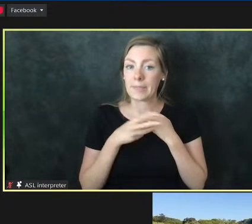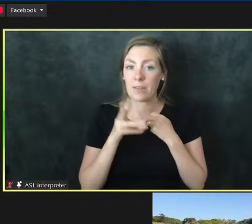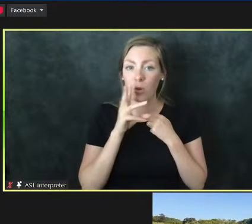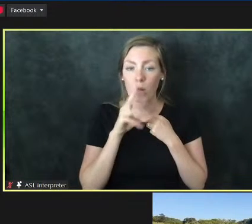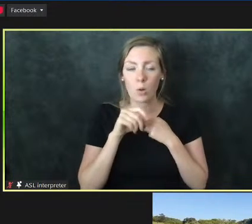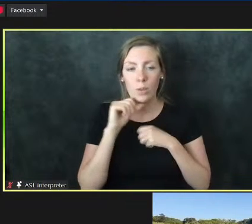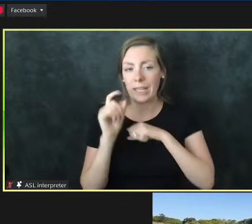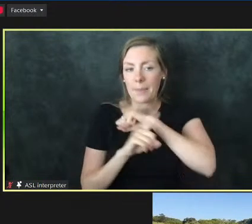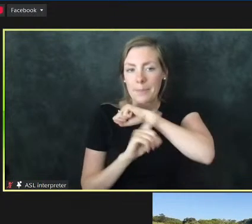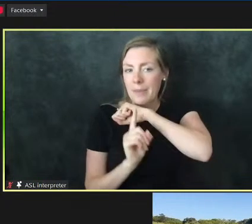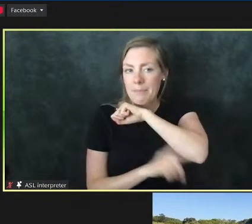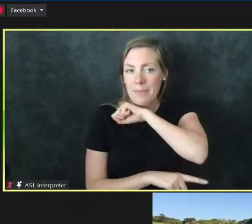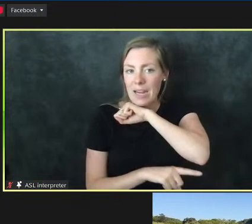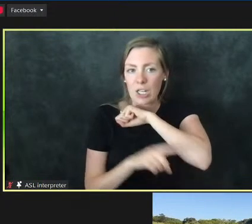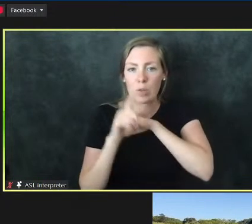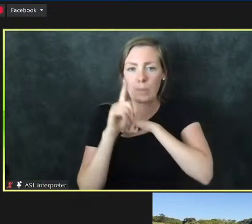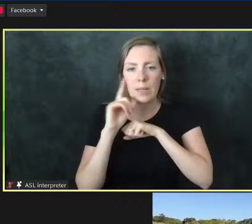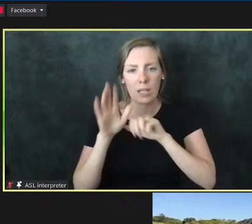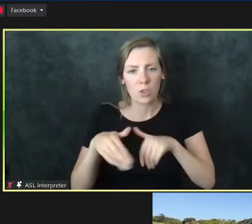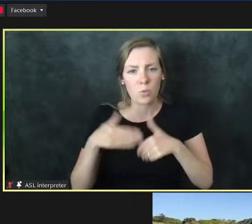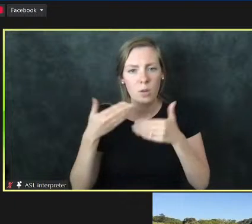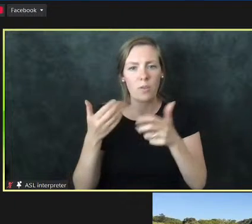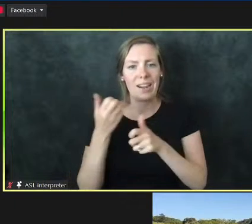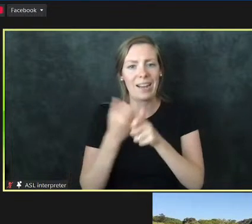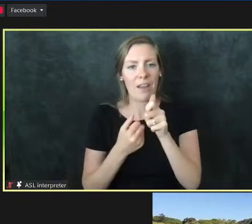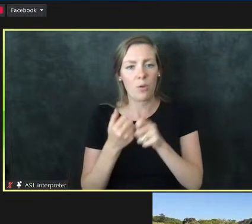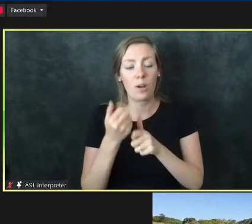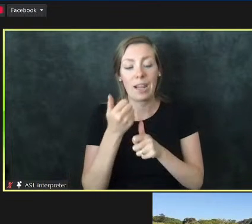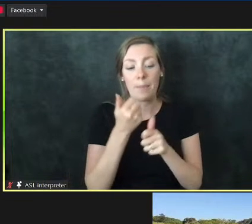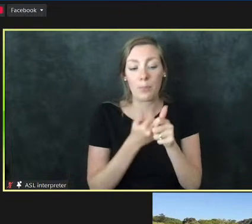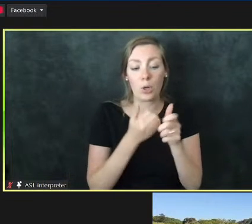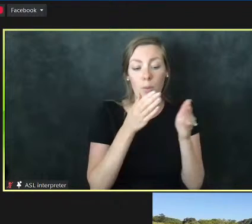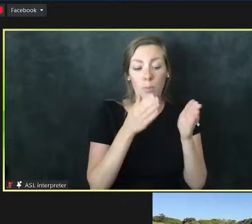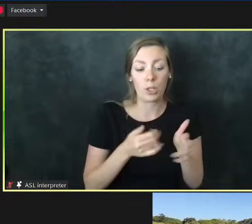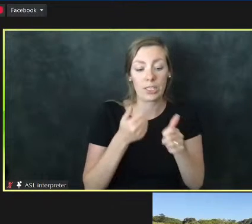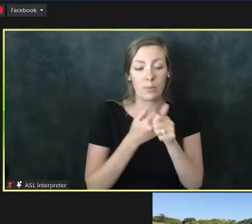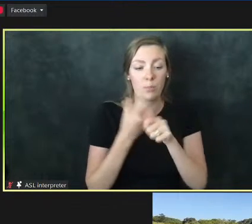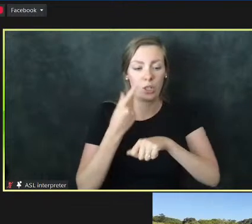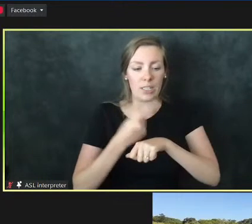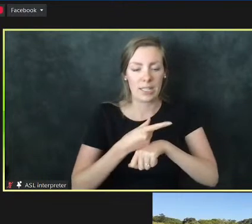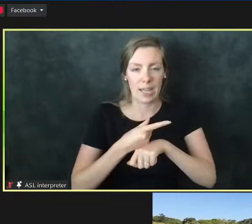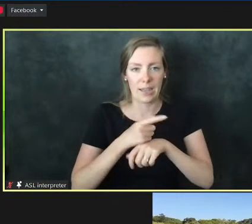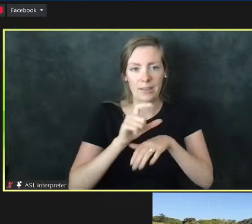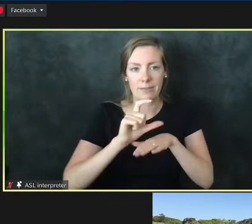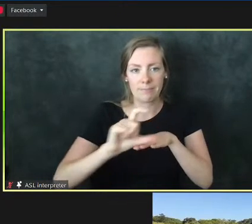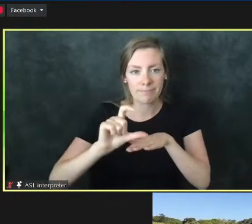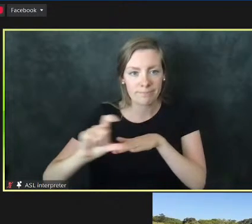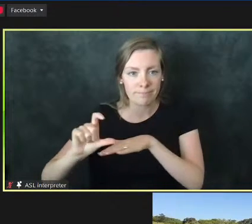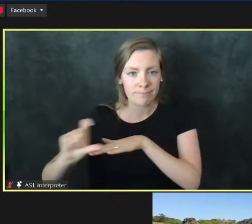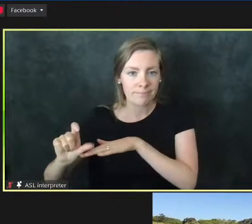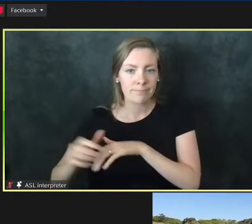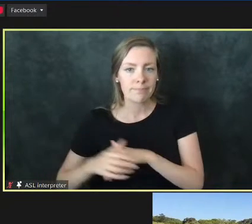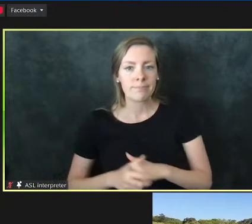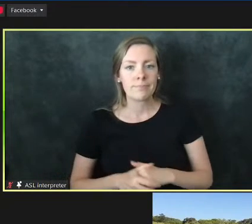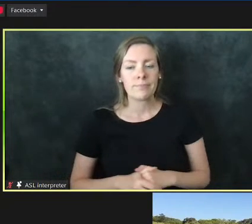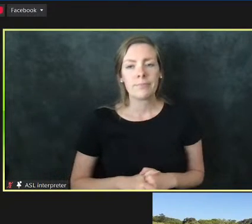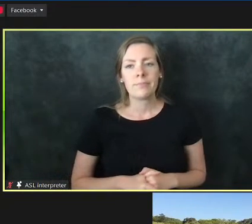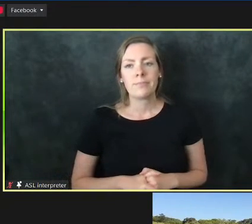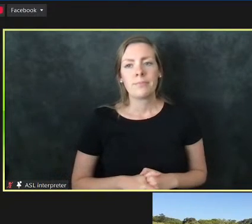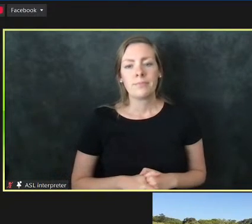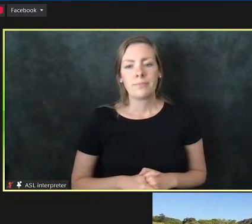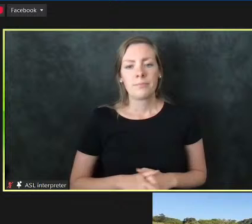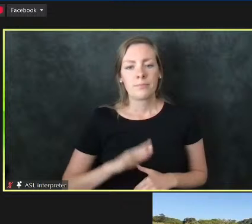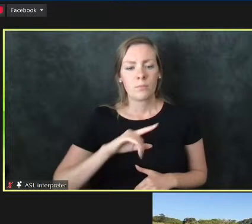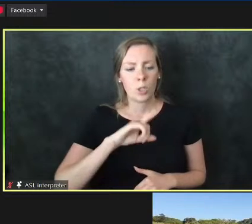podemos a ver qué tanto la persona puede conservar, no se le va a penalizar. Lo que viene es